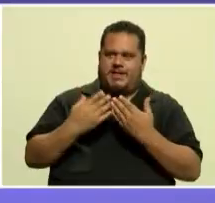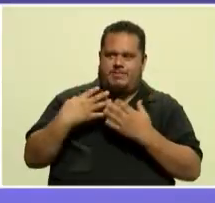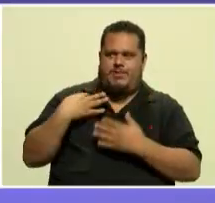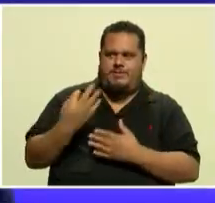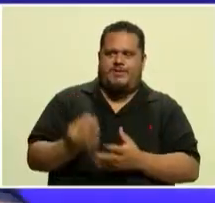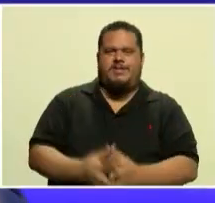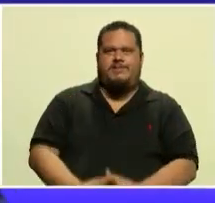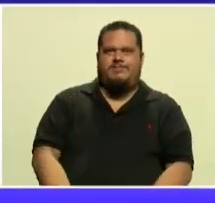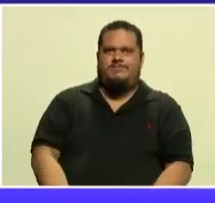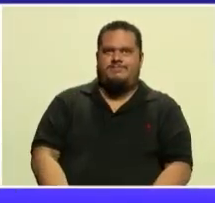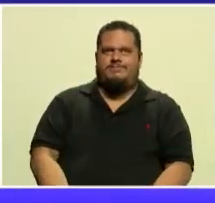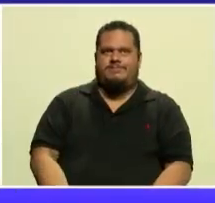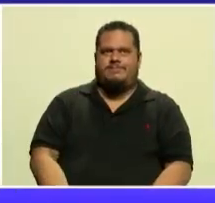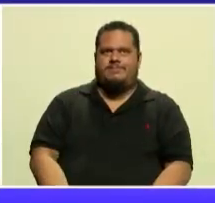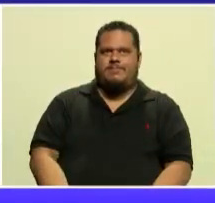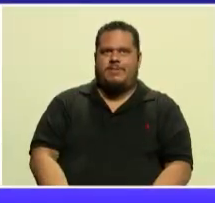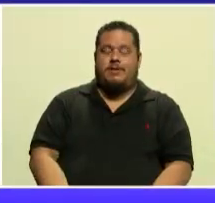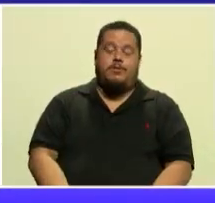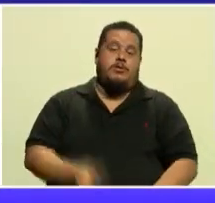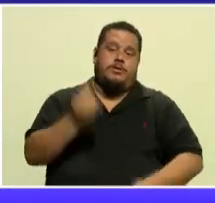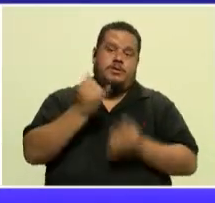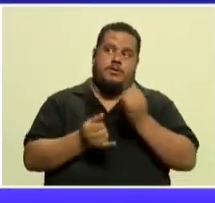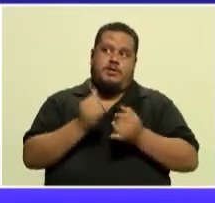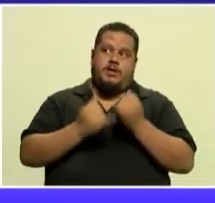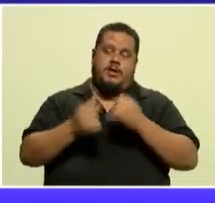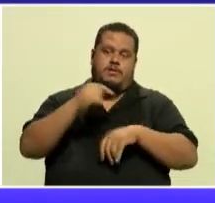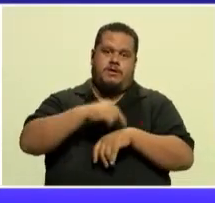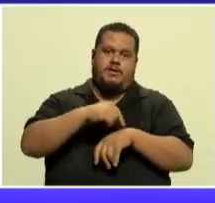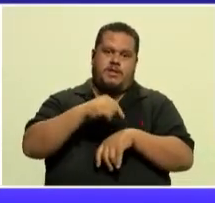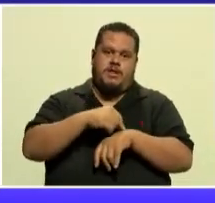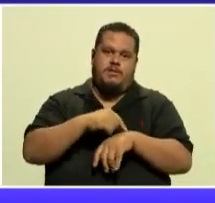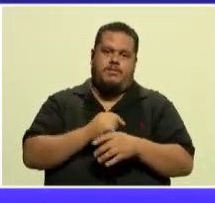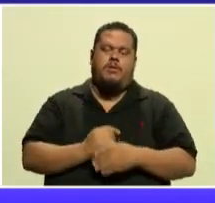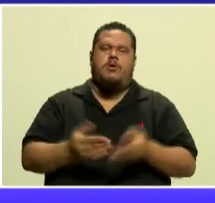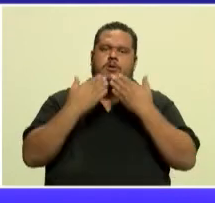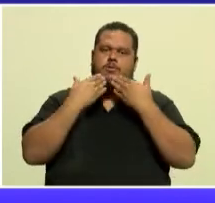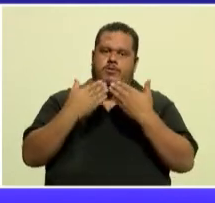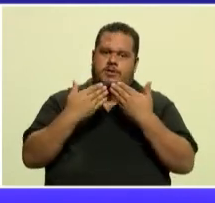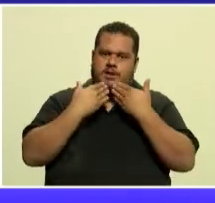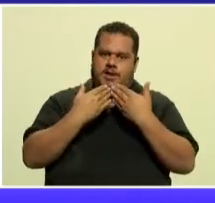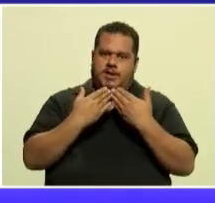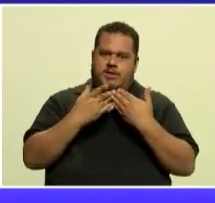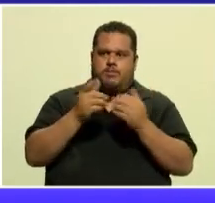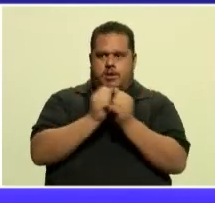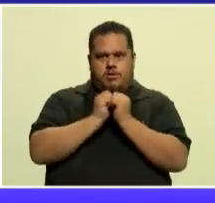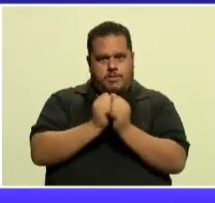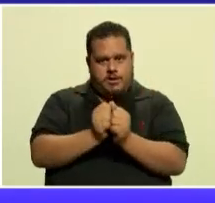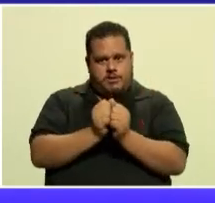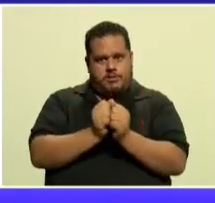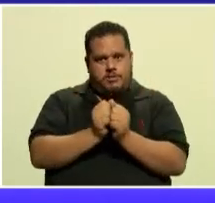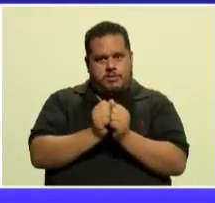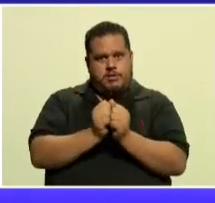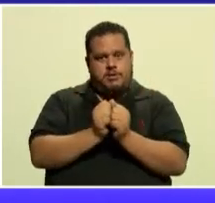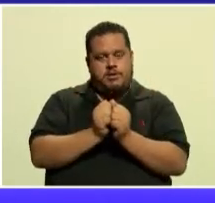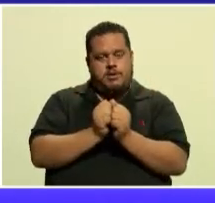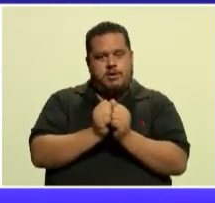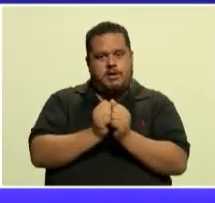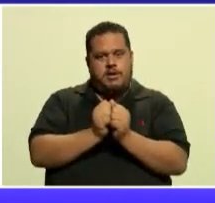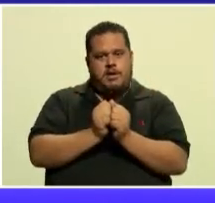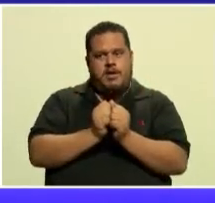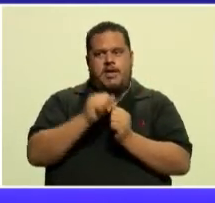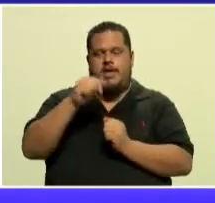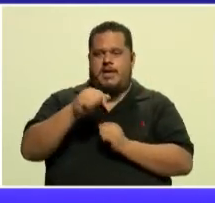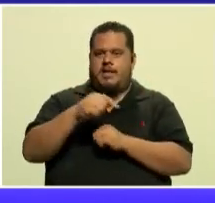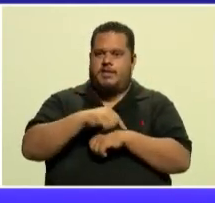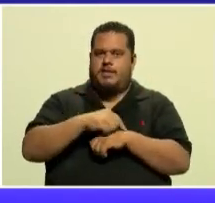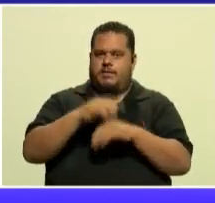invitación. Se nos acabó el tiempo. Muchísimas gracias por estar ahí, por acompañarnos en estas